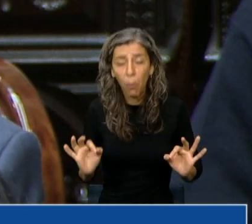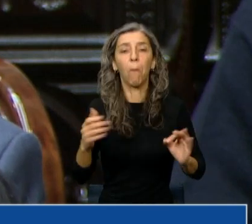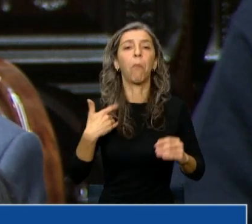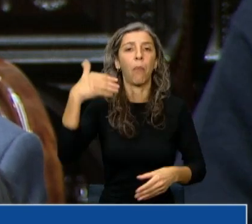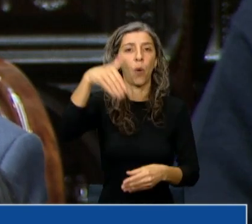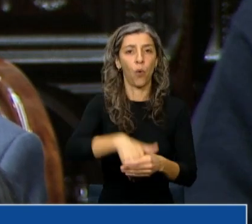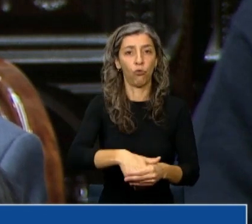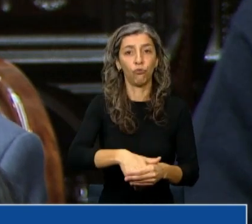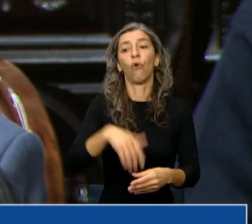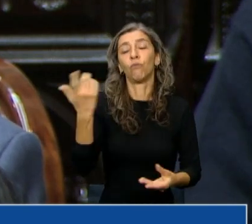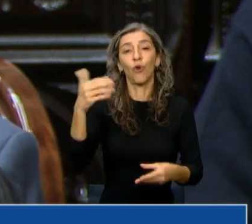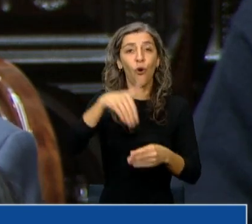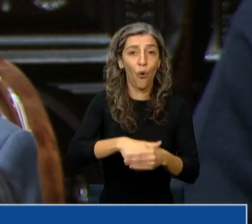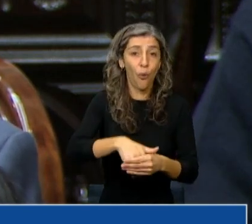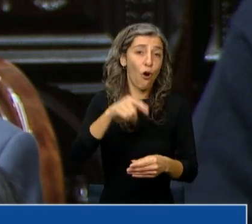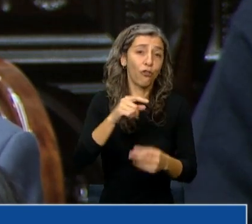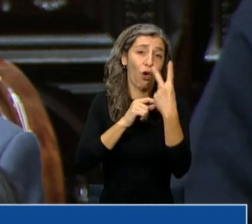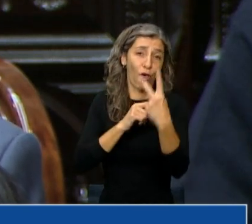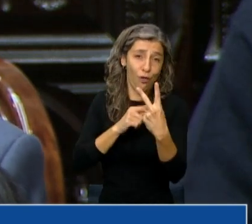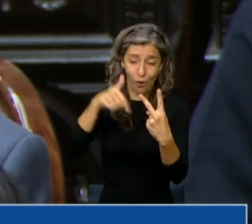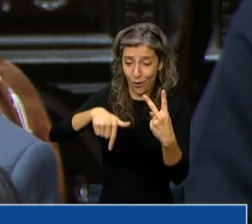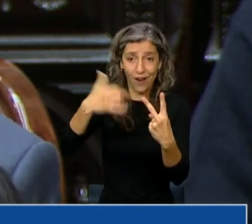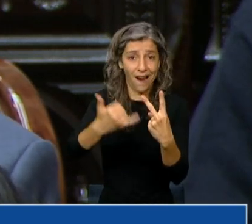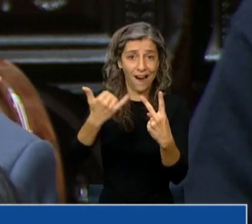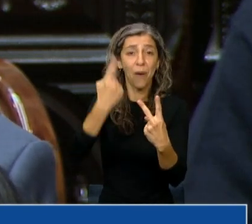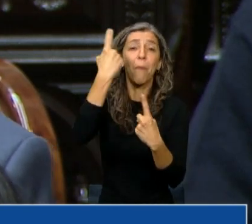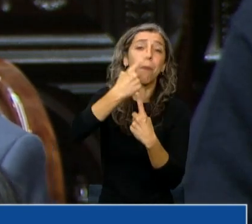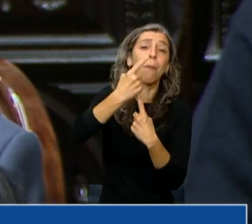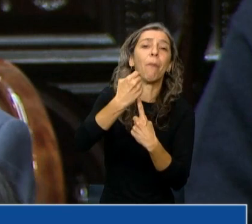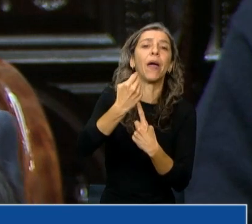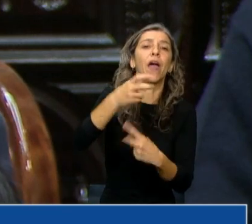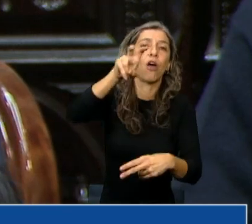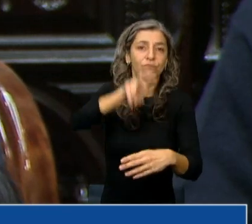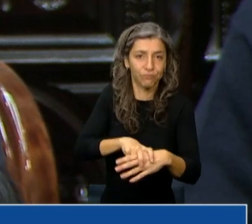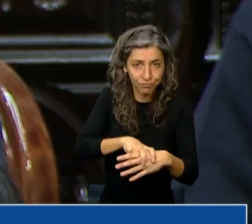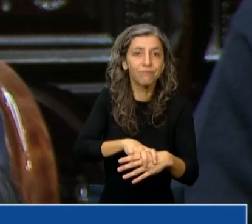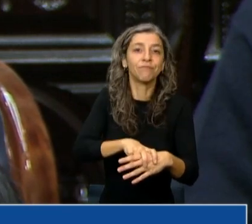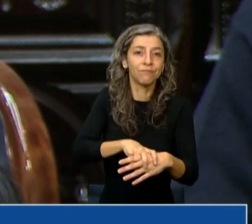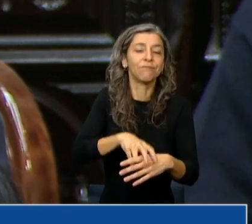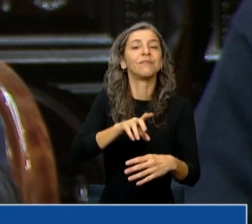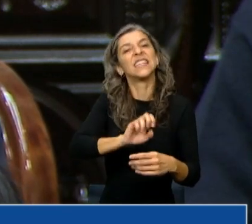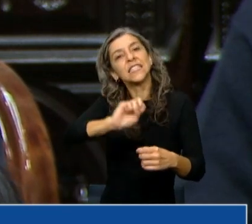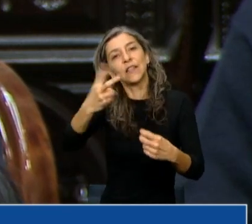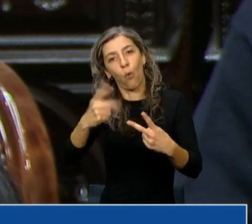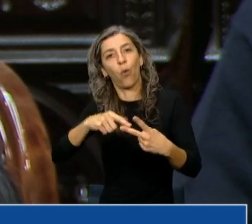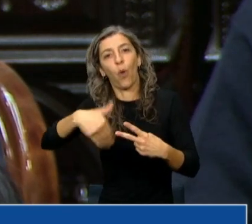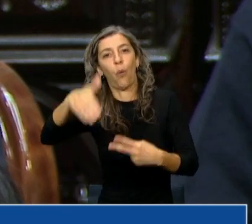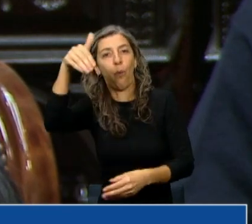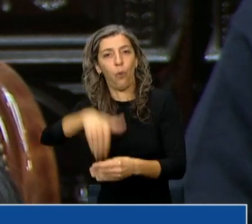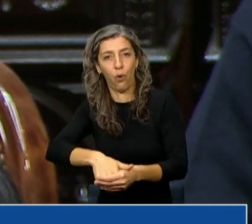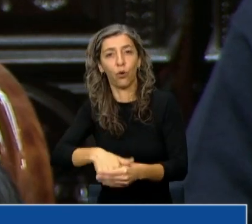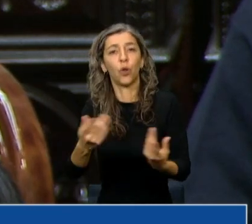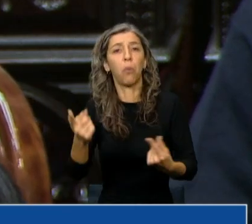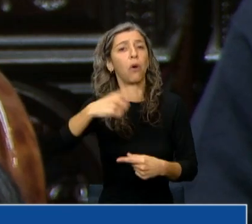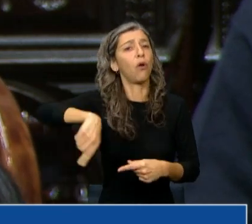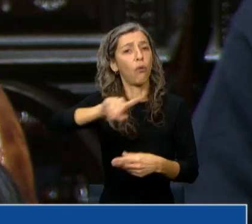vota cuando se sienta uno en la silla y después se vota el proyecto. Y estos diputados y diputadas han tenido el coraje de